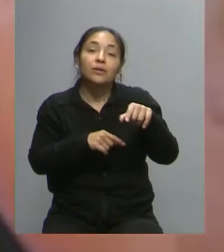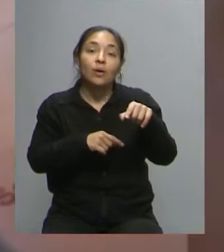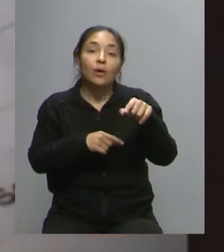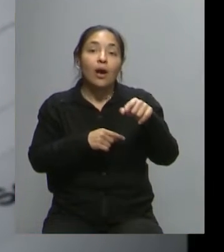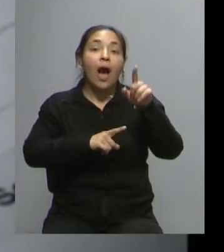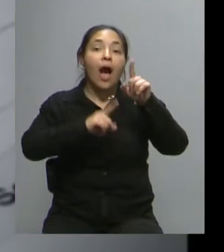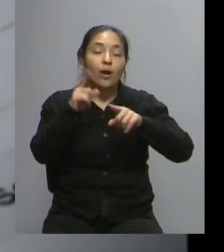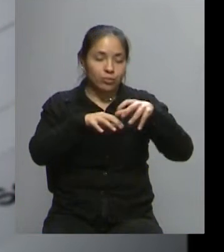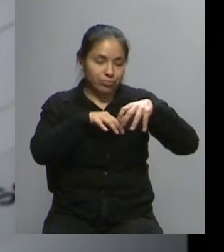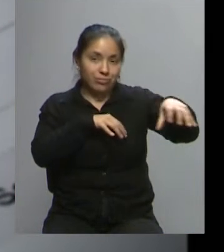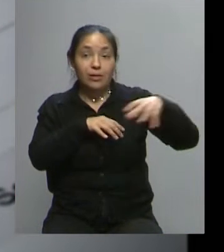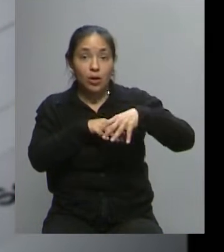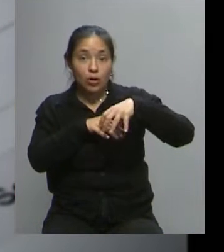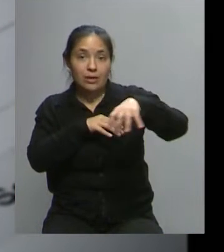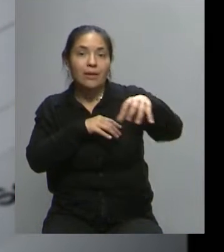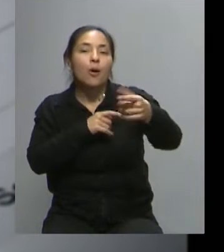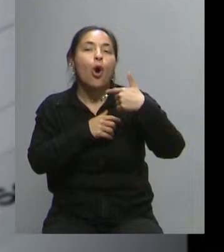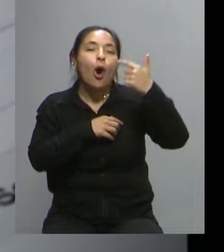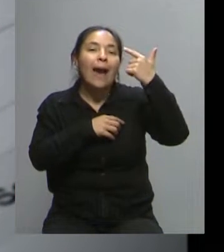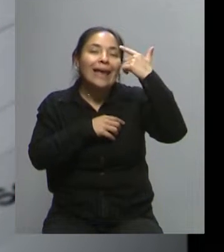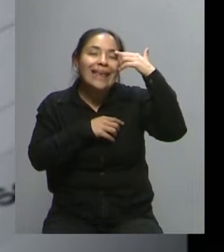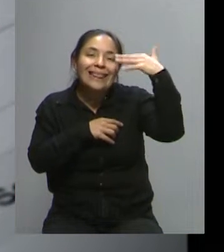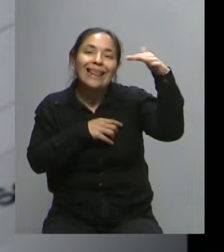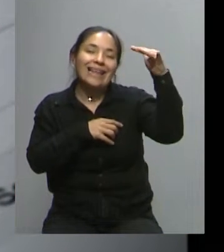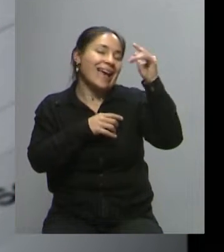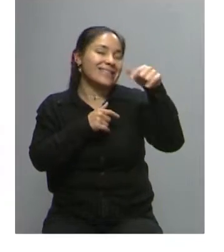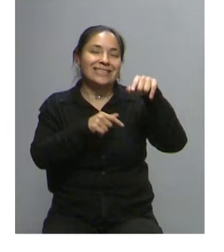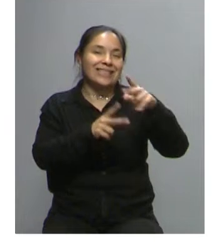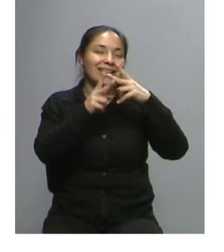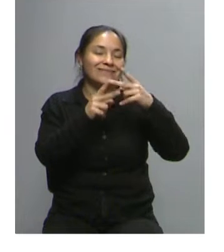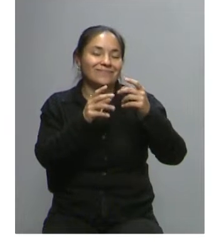caen en inteligencia artificial, ¿no? Lo cierto es que todos